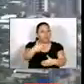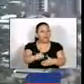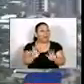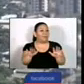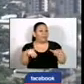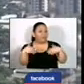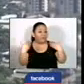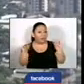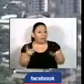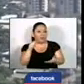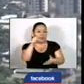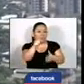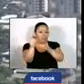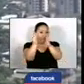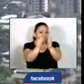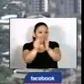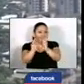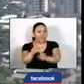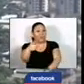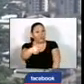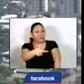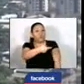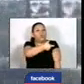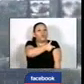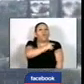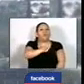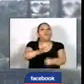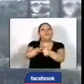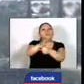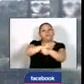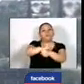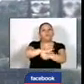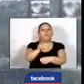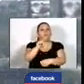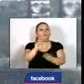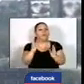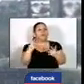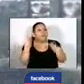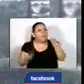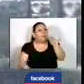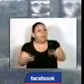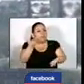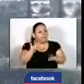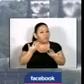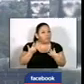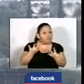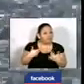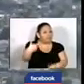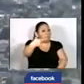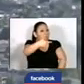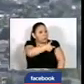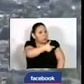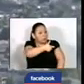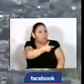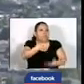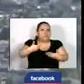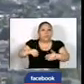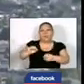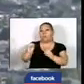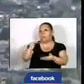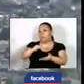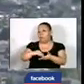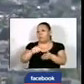relacionado a los planes de vacunación contra el COVID-19, por lo que esperan que se agilice la inmunización.